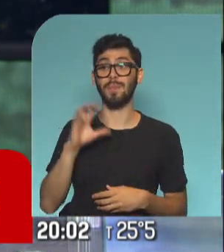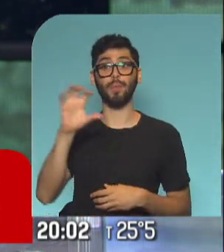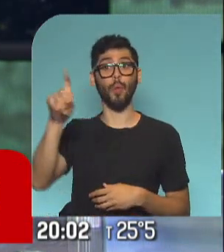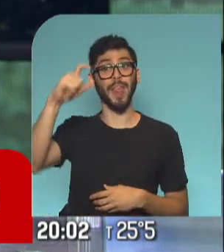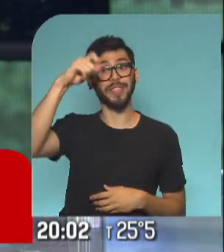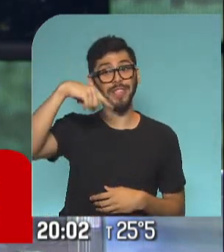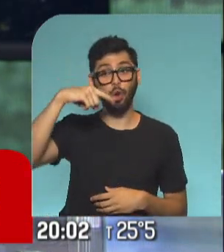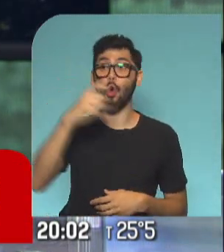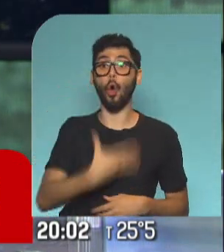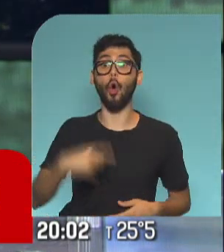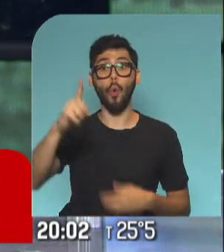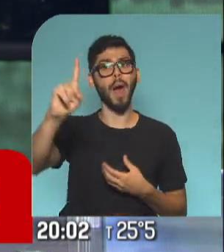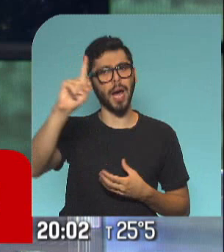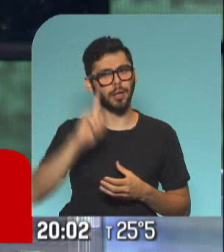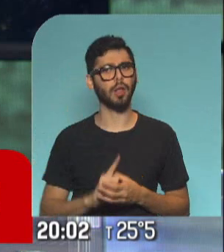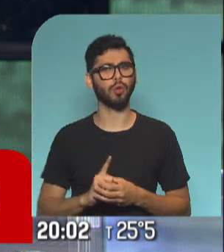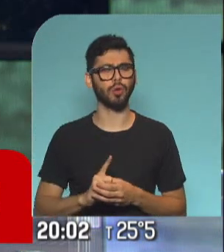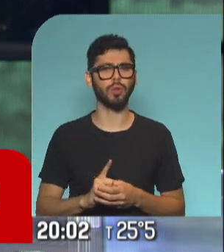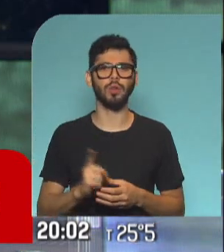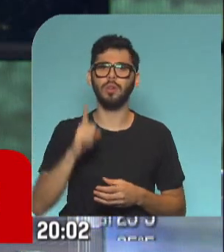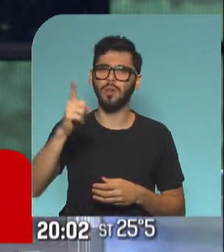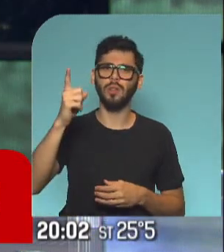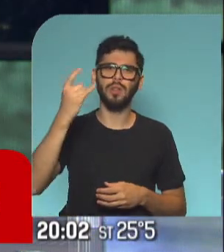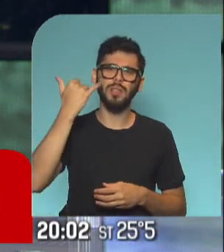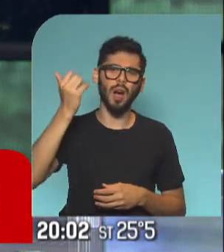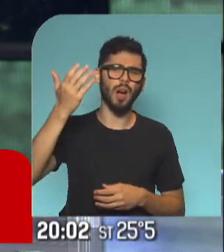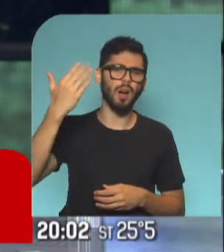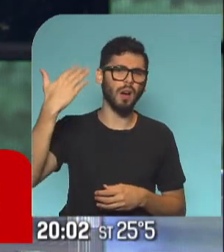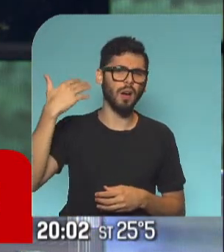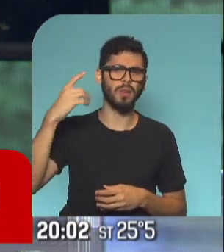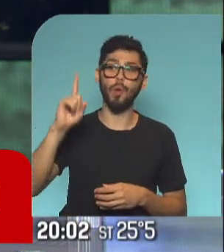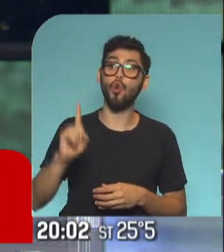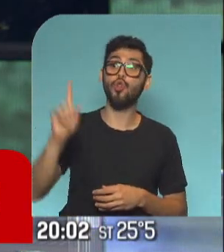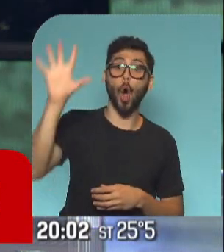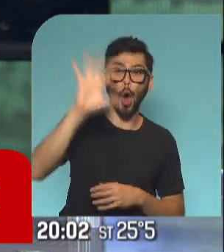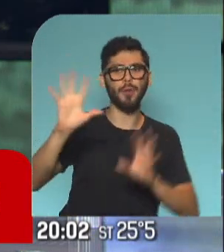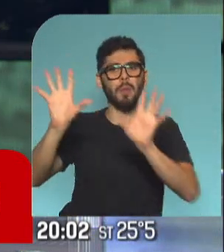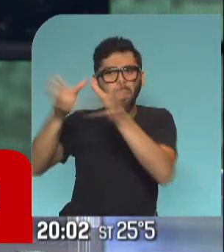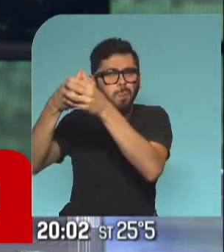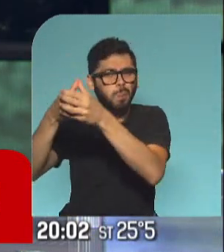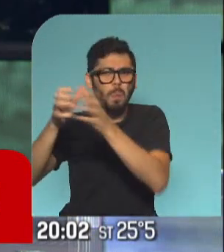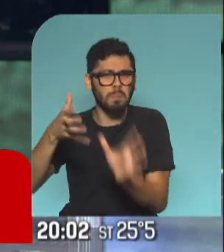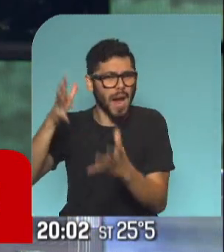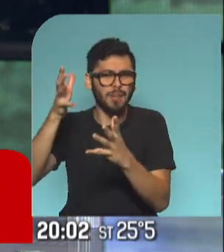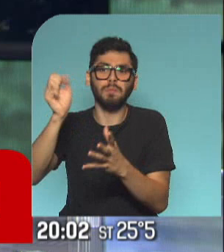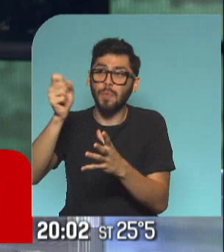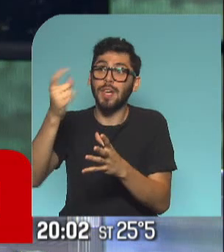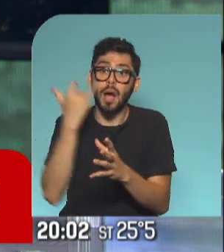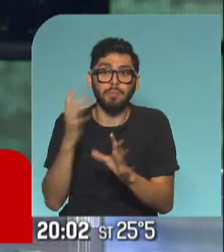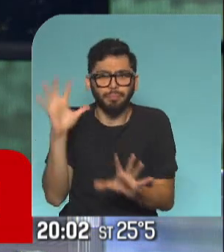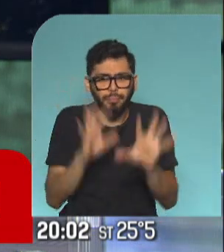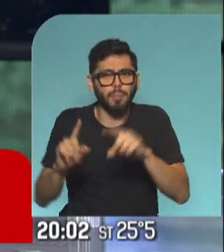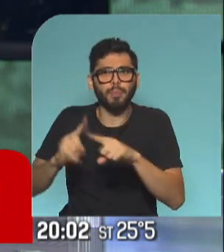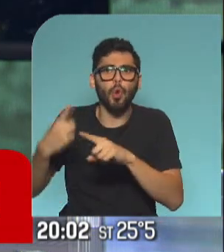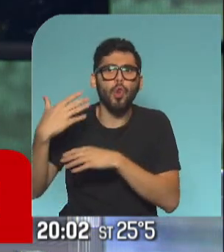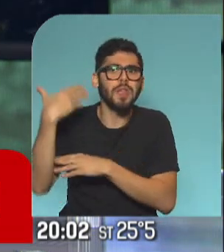que ya han conformado una mesa del norte grande y que están trabajando también en estas políticas de